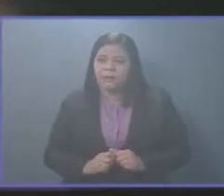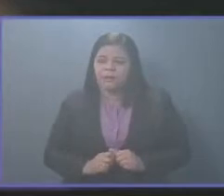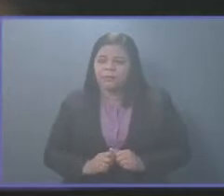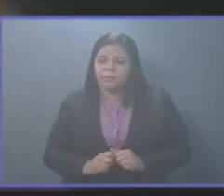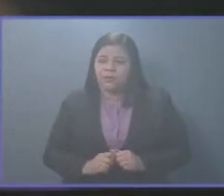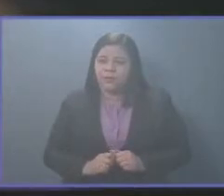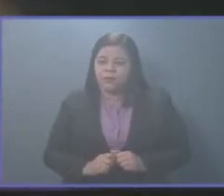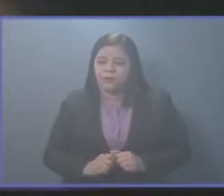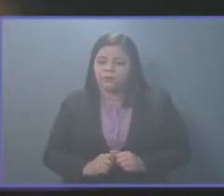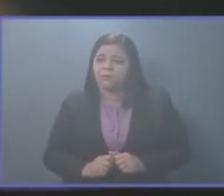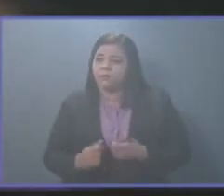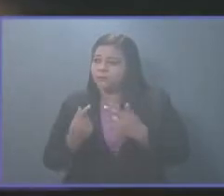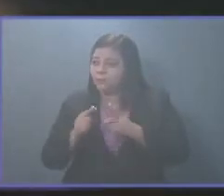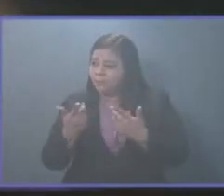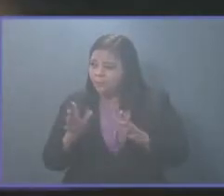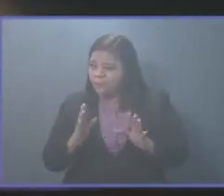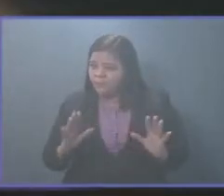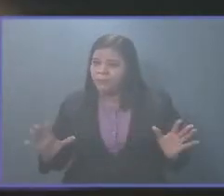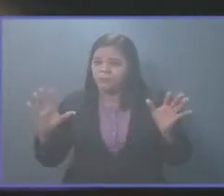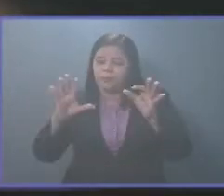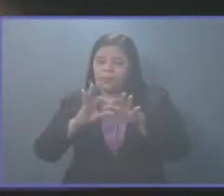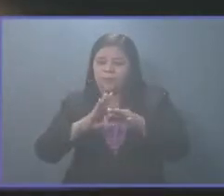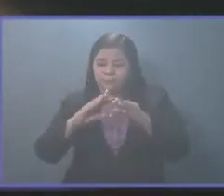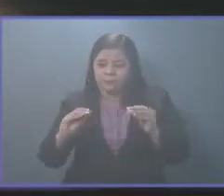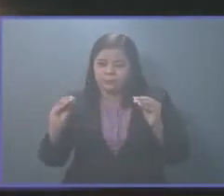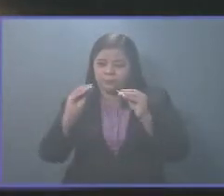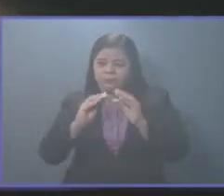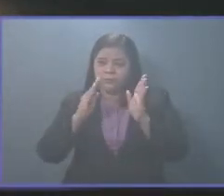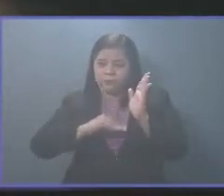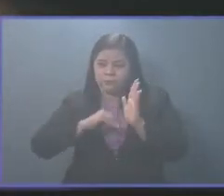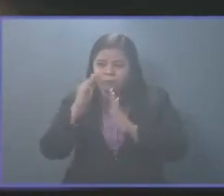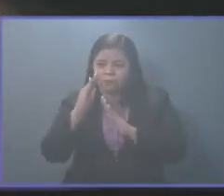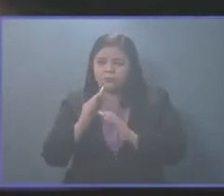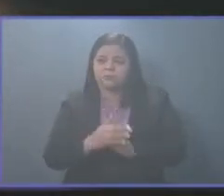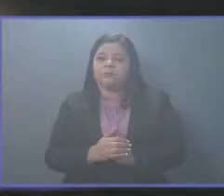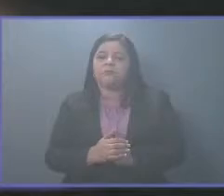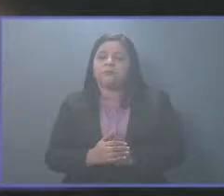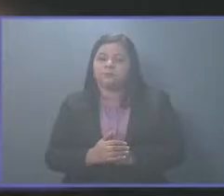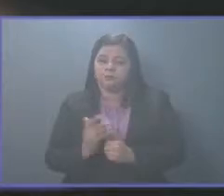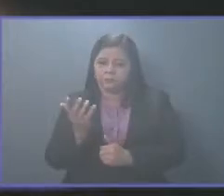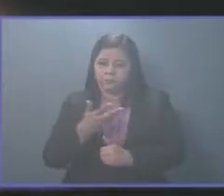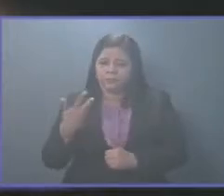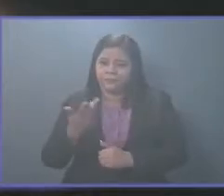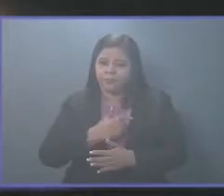la infraestructura esa que solo han hecho la fachada.